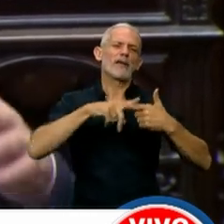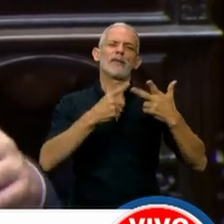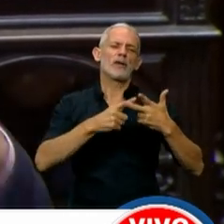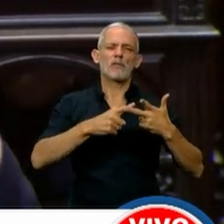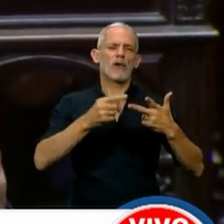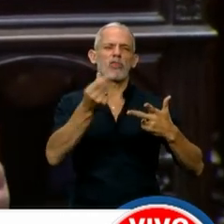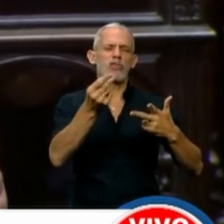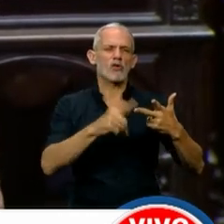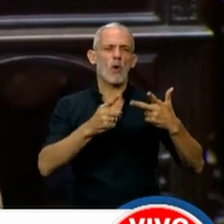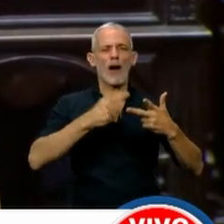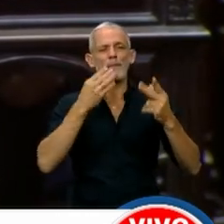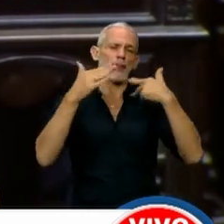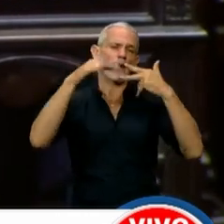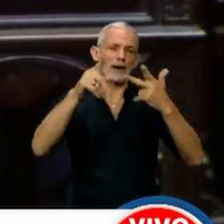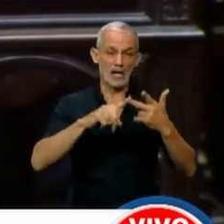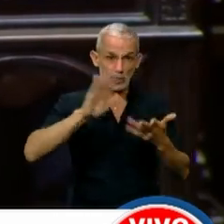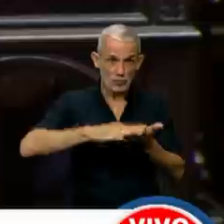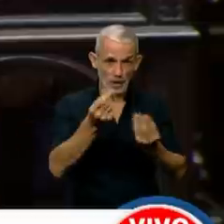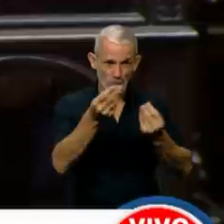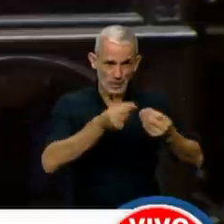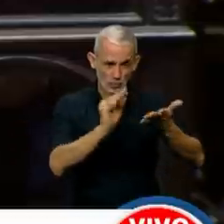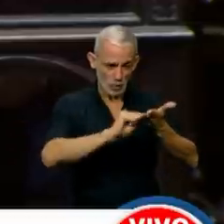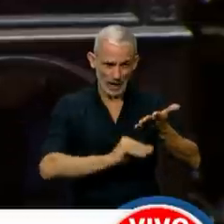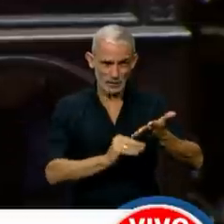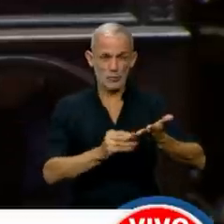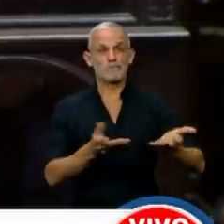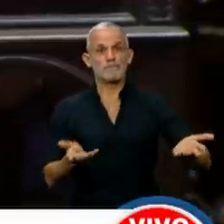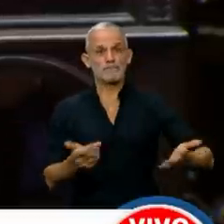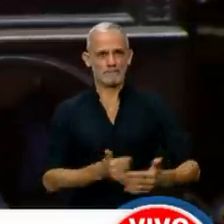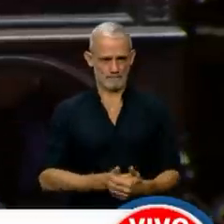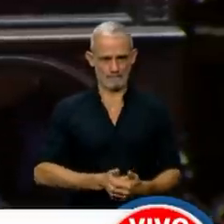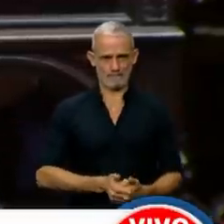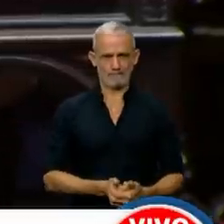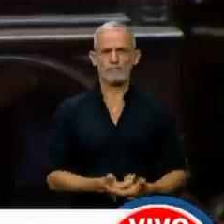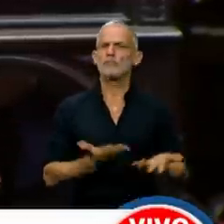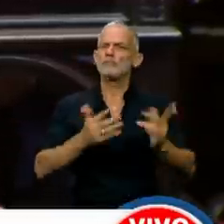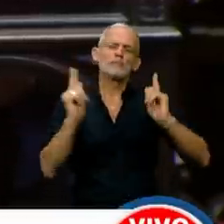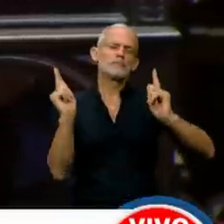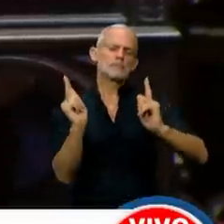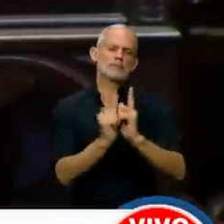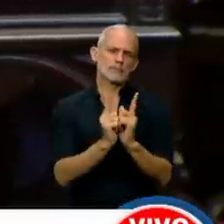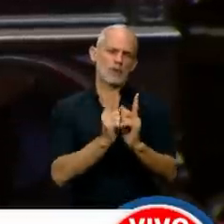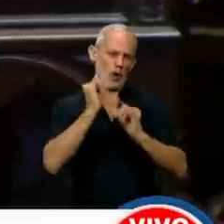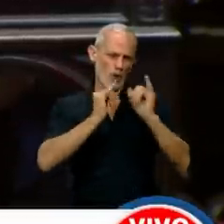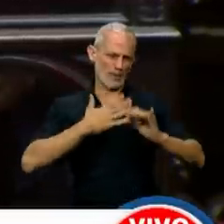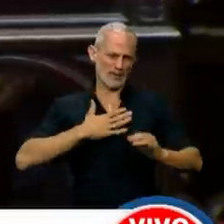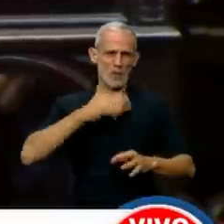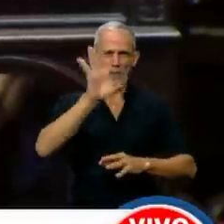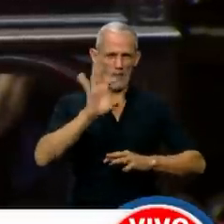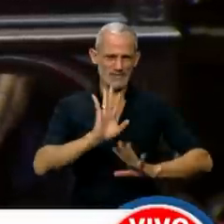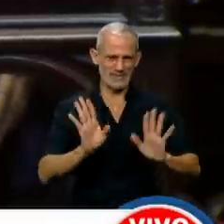inconsistente chamuyero respecto a los números del presupuesto una breve comentario a mi provincia